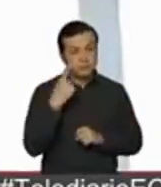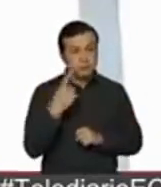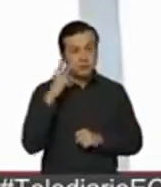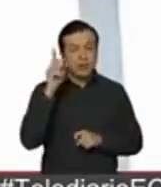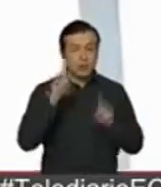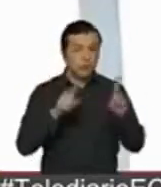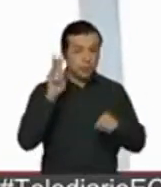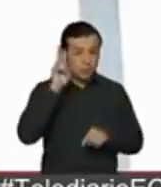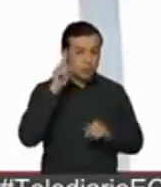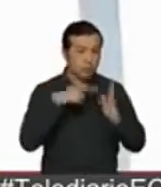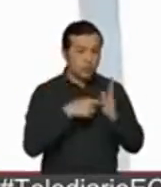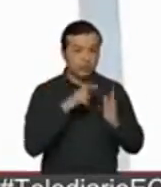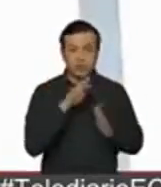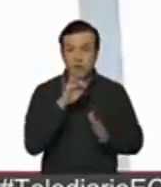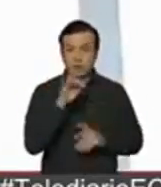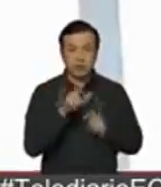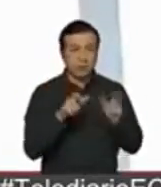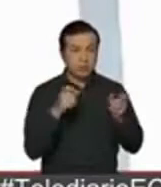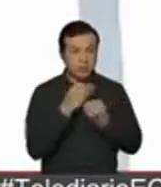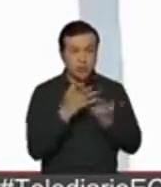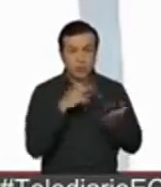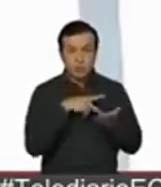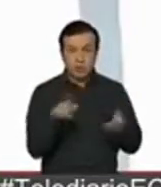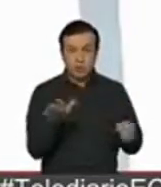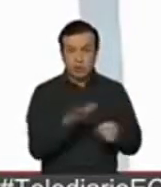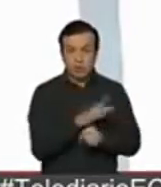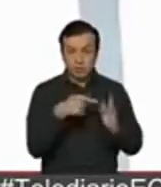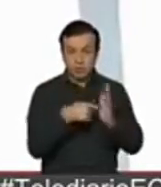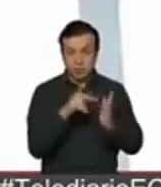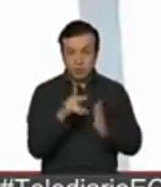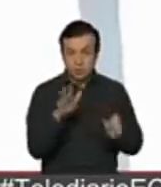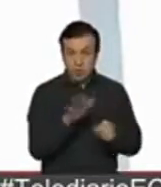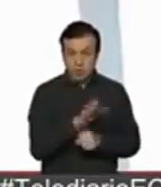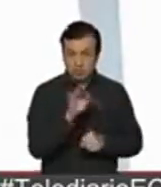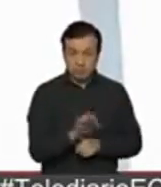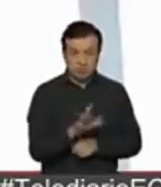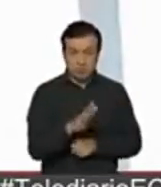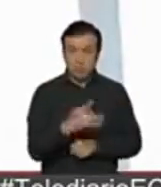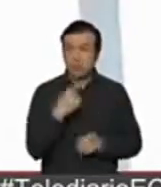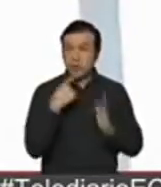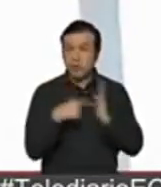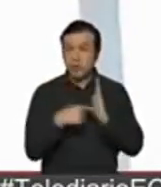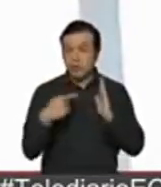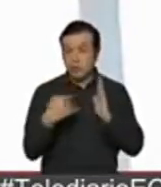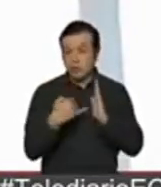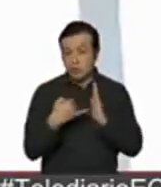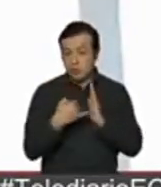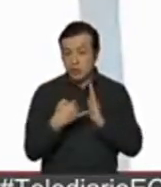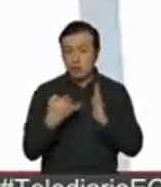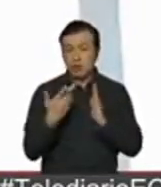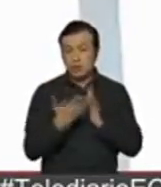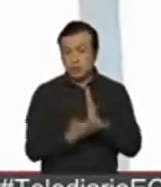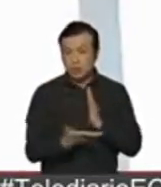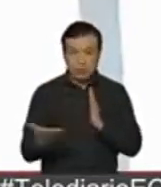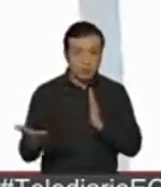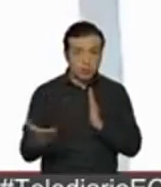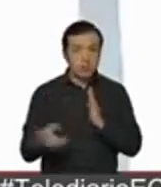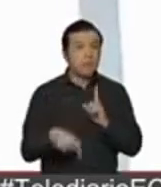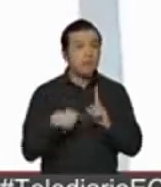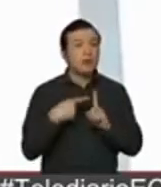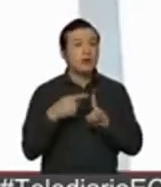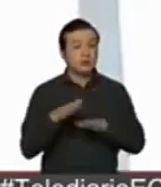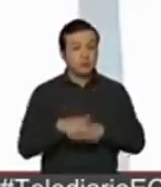nivel de impuesto a la renta, personas que no pagan todo el impuesto que deberían pagar. En el caso del IVA, más allá del tema de la informalidad, al menos en